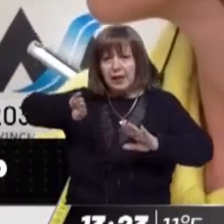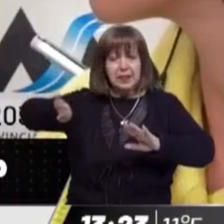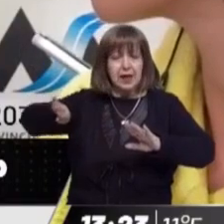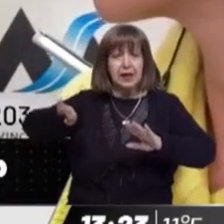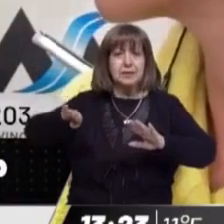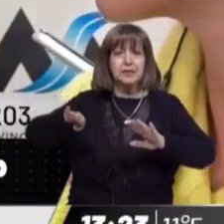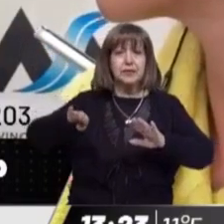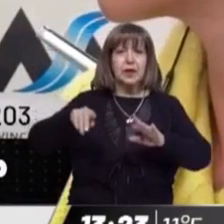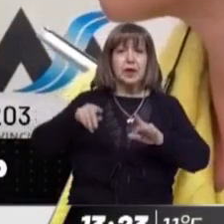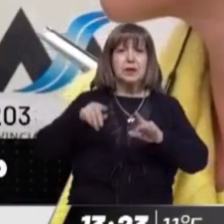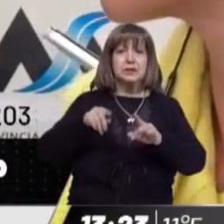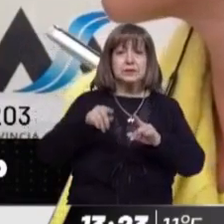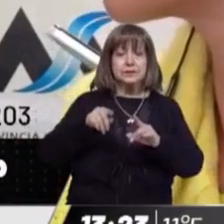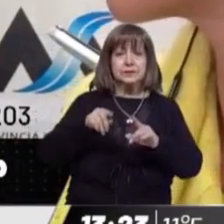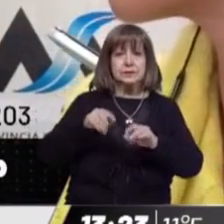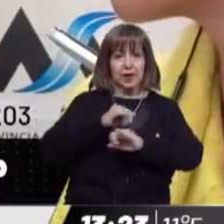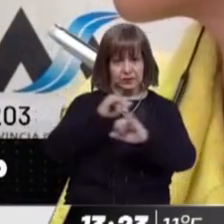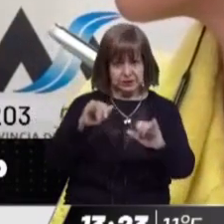Mire, el delito